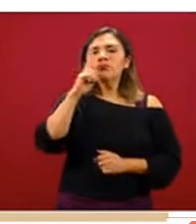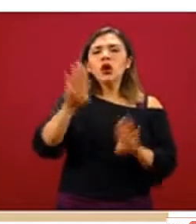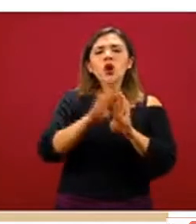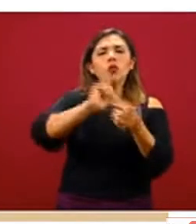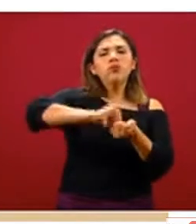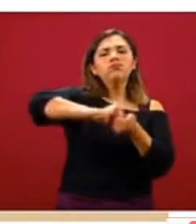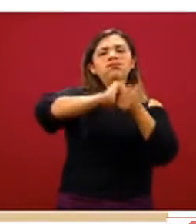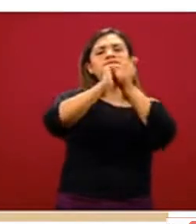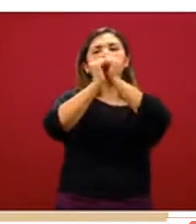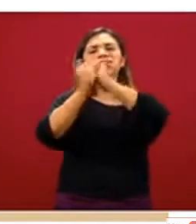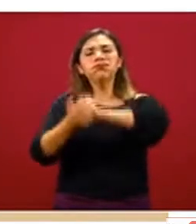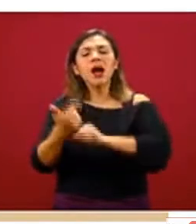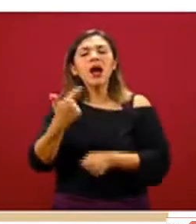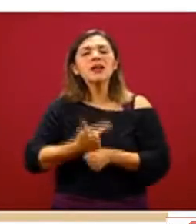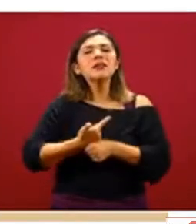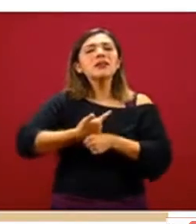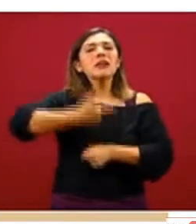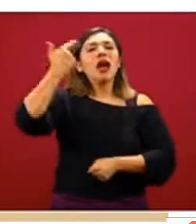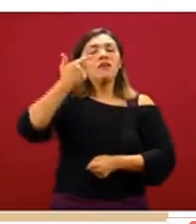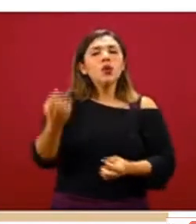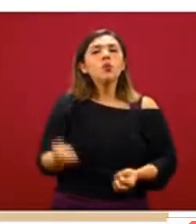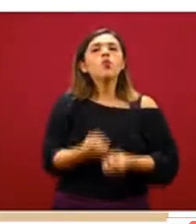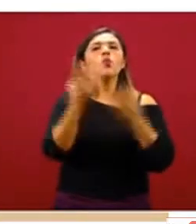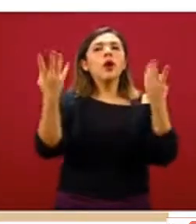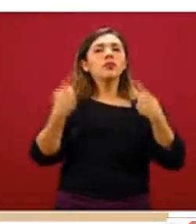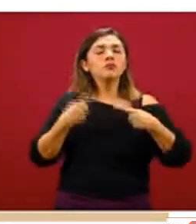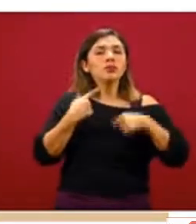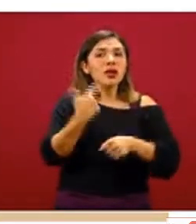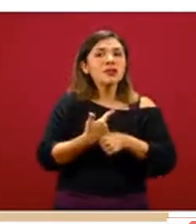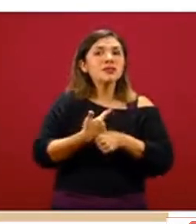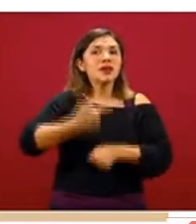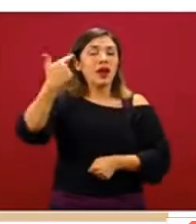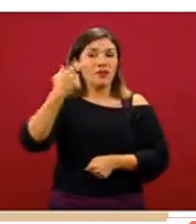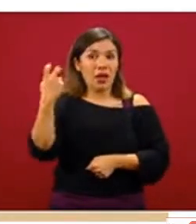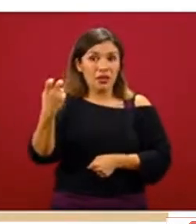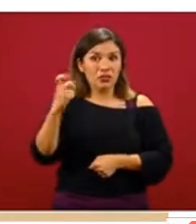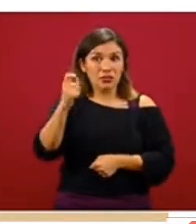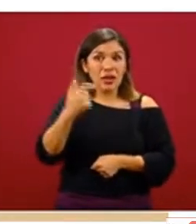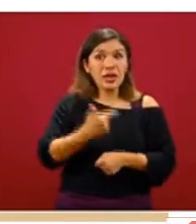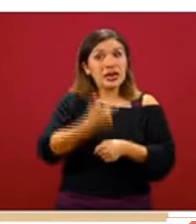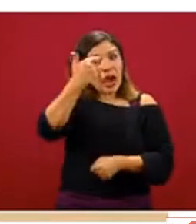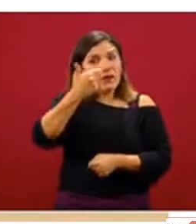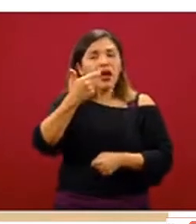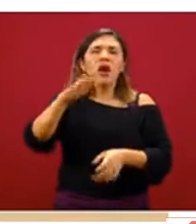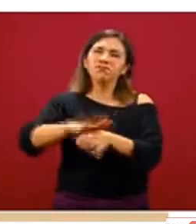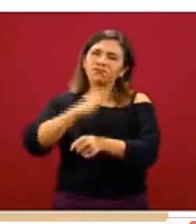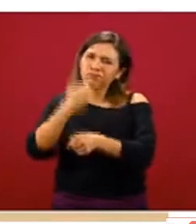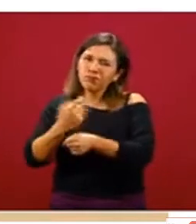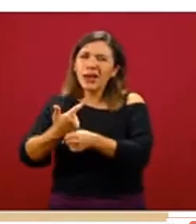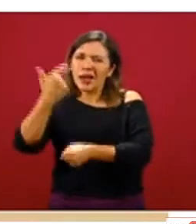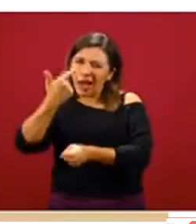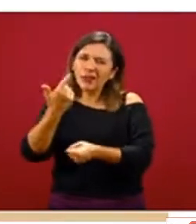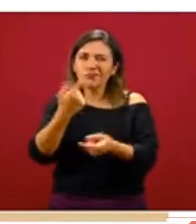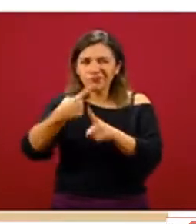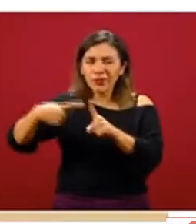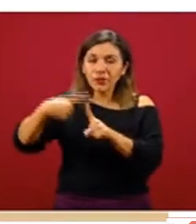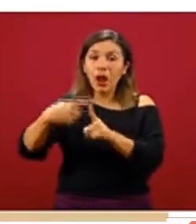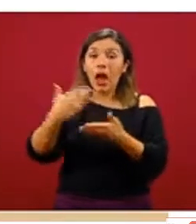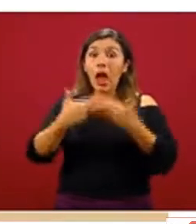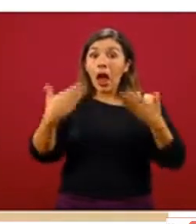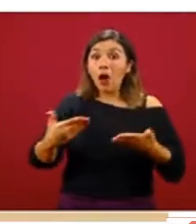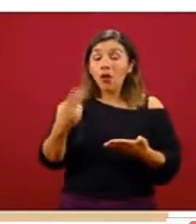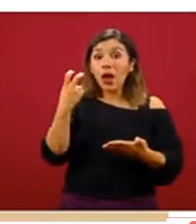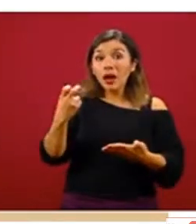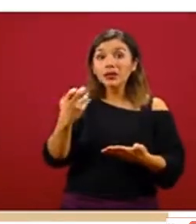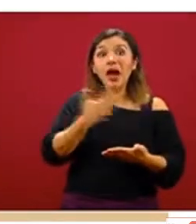menos también de la gravedad, del índice de gravedad. Estamos viendo razón de graves contra no graves, y aunque ahora en estos